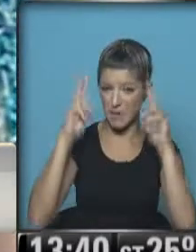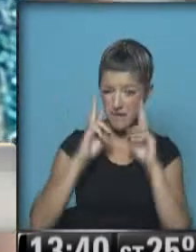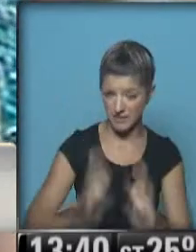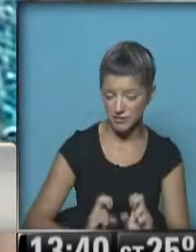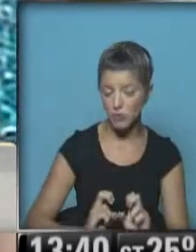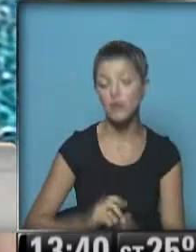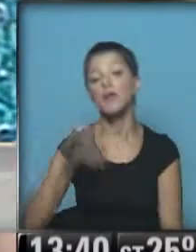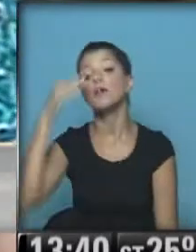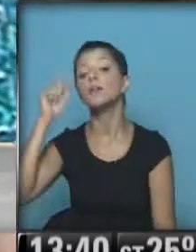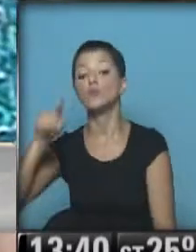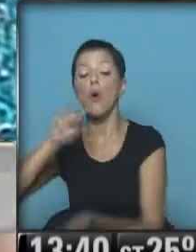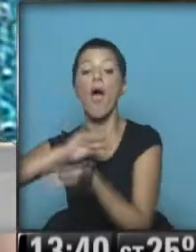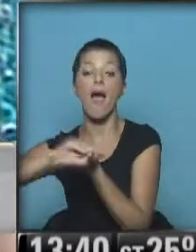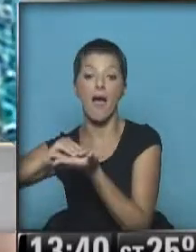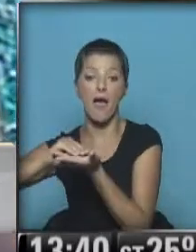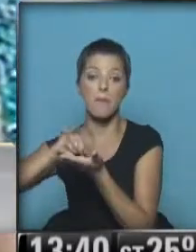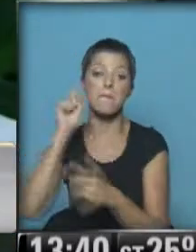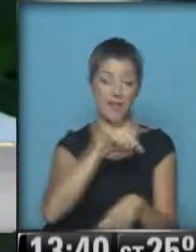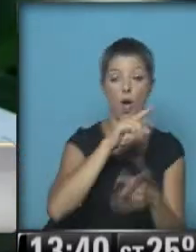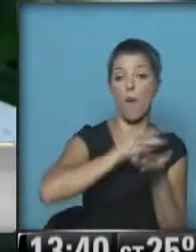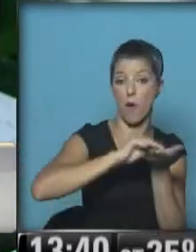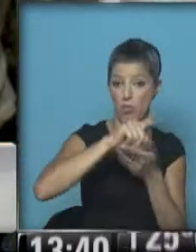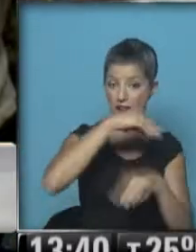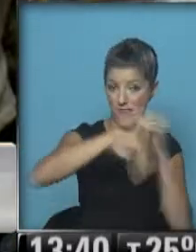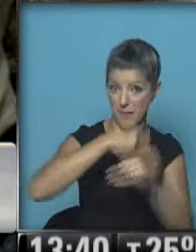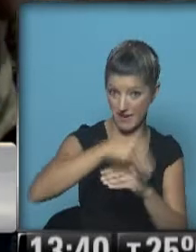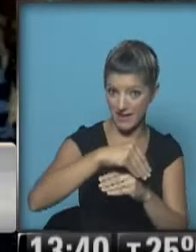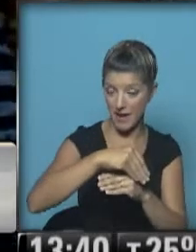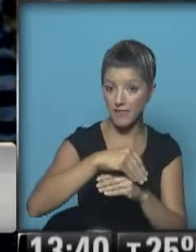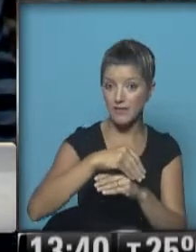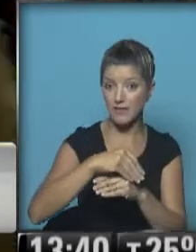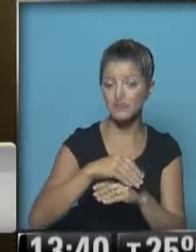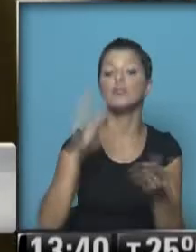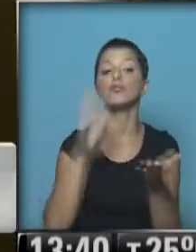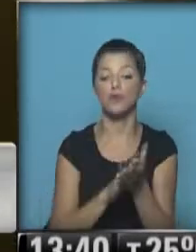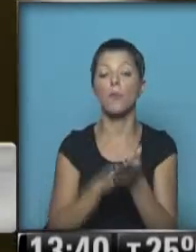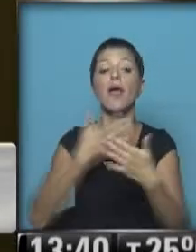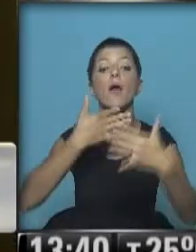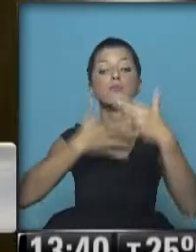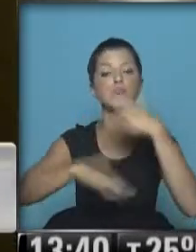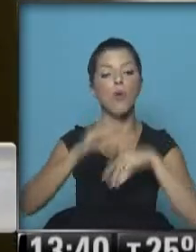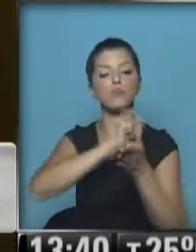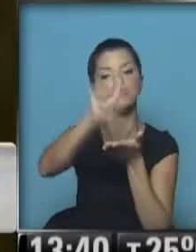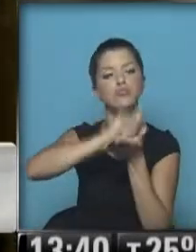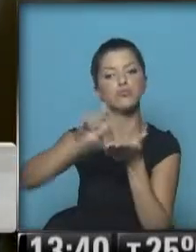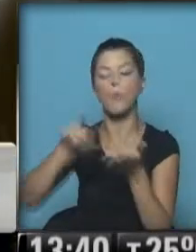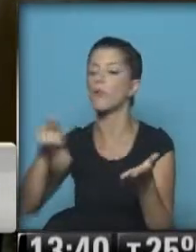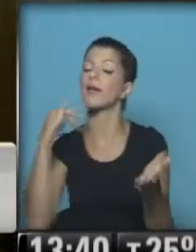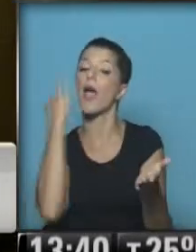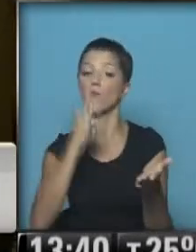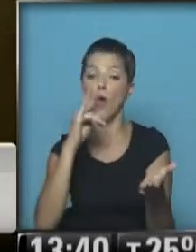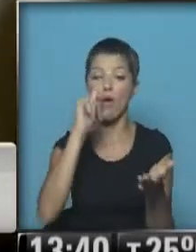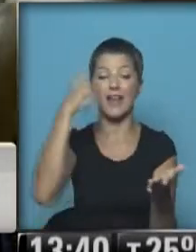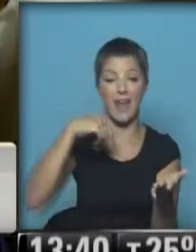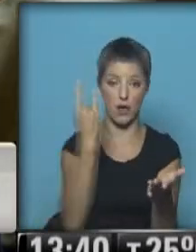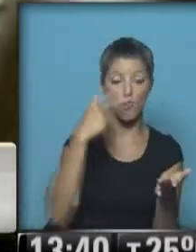la defensa, por supuesto la querella, que tiene que ver con la argumentación por los cuales tanto el abogado Pablo Lanusse como la